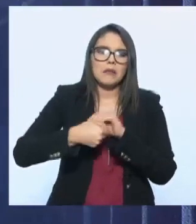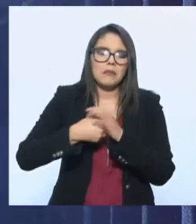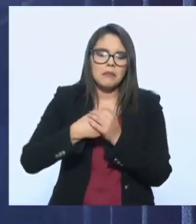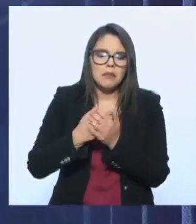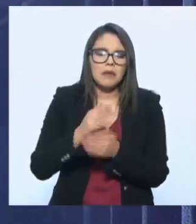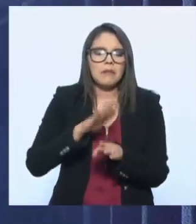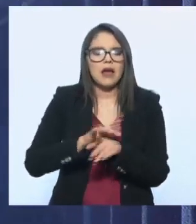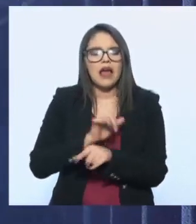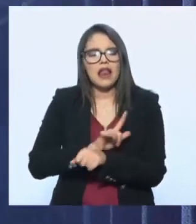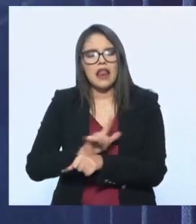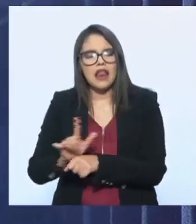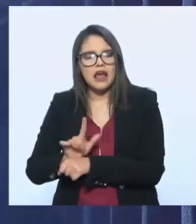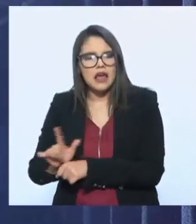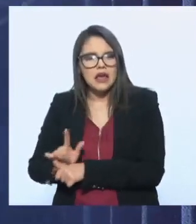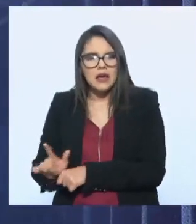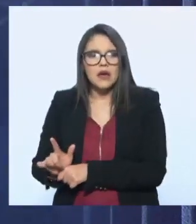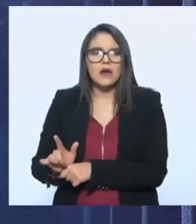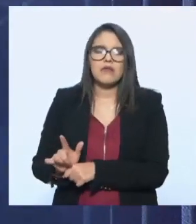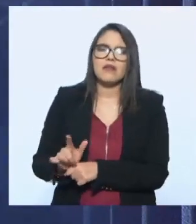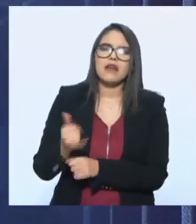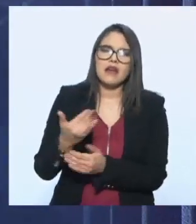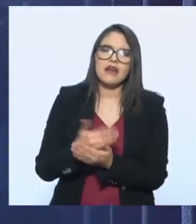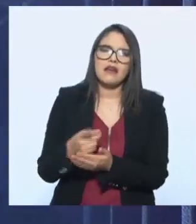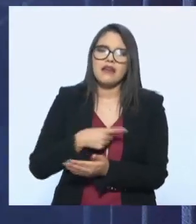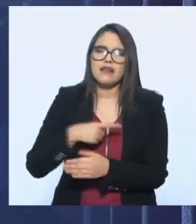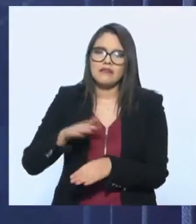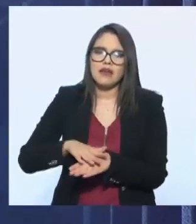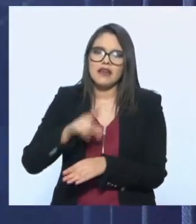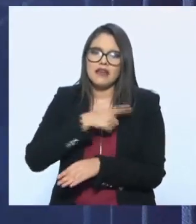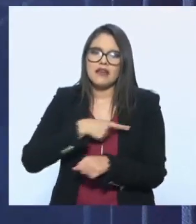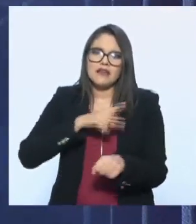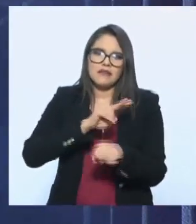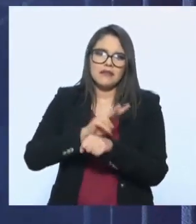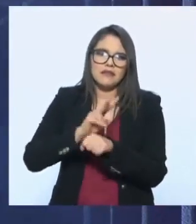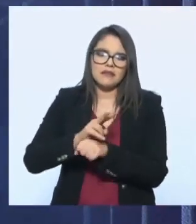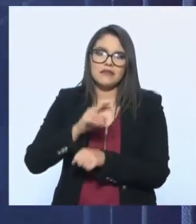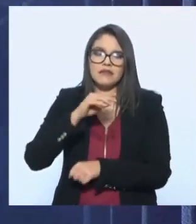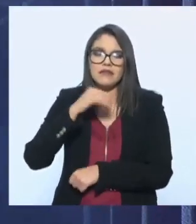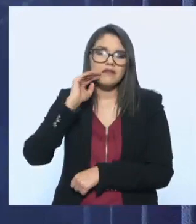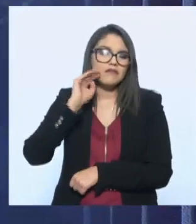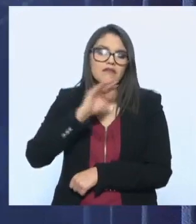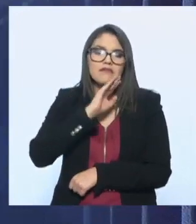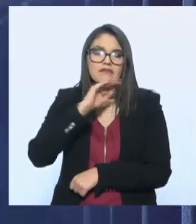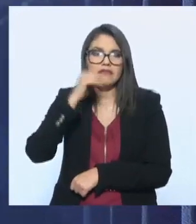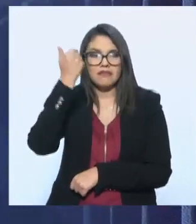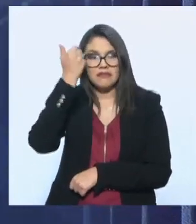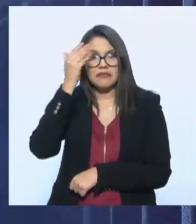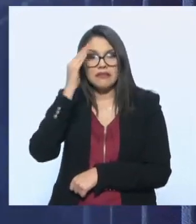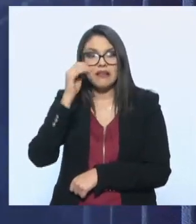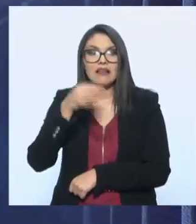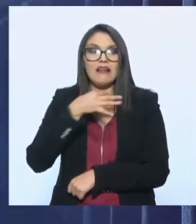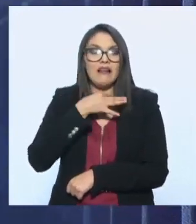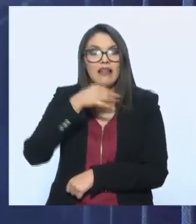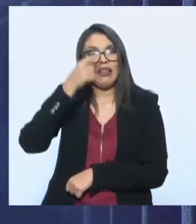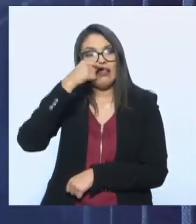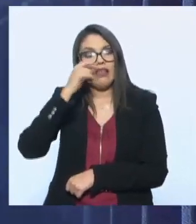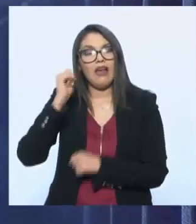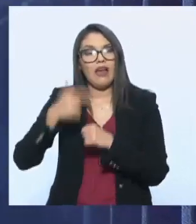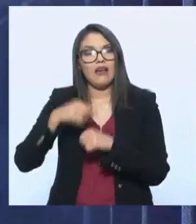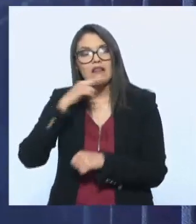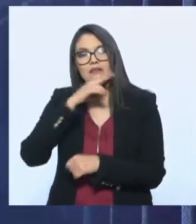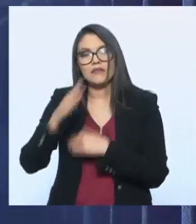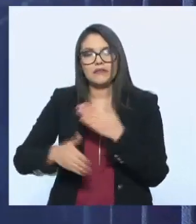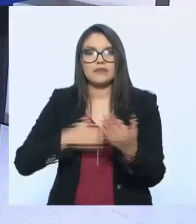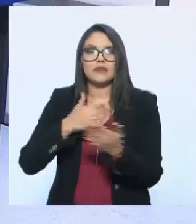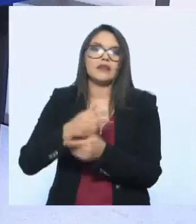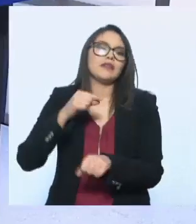más extremas y evidentemente pues estar al pendiente si tenemos fiebre, correr al médico y pues no entrar en pánico. Si está